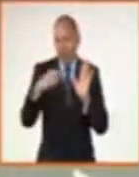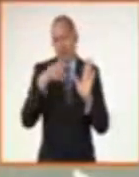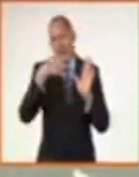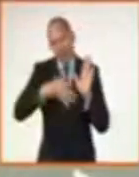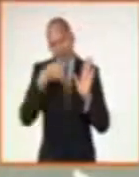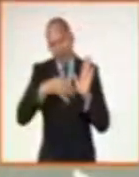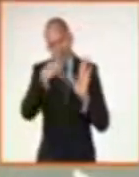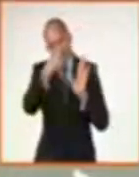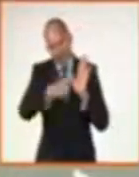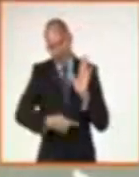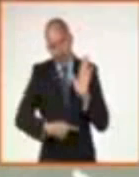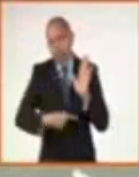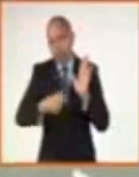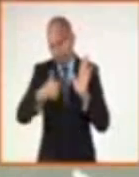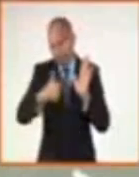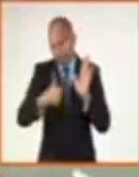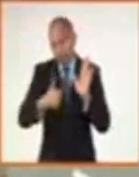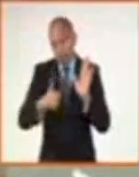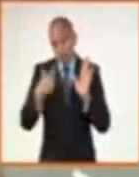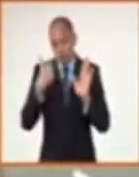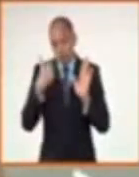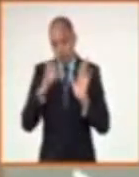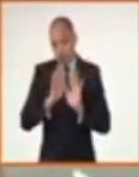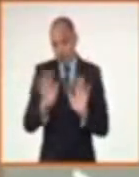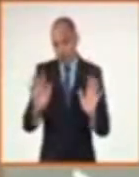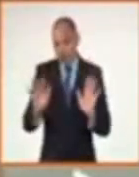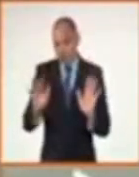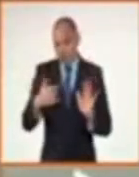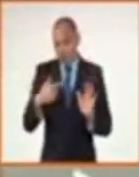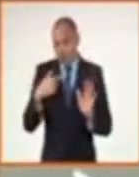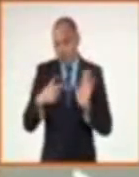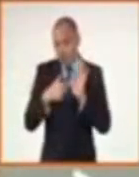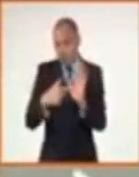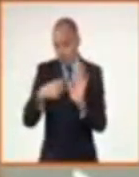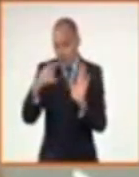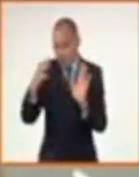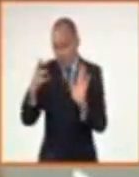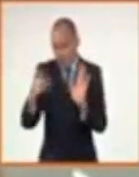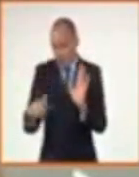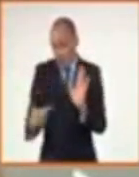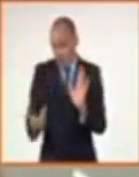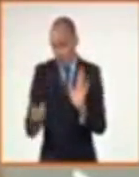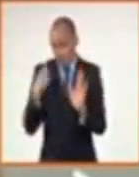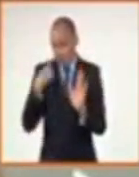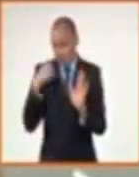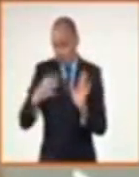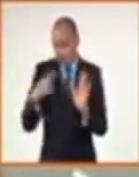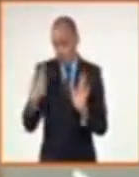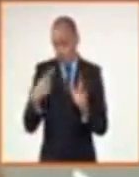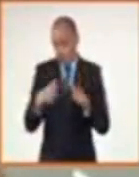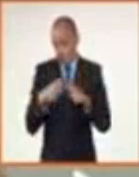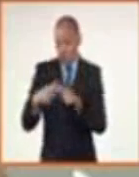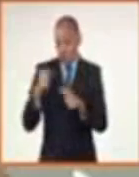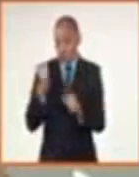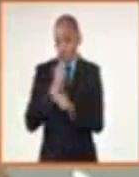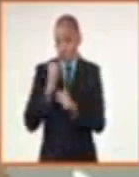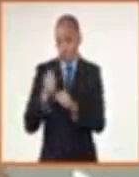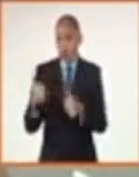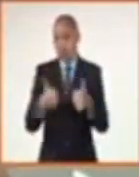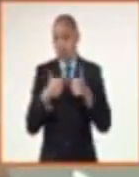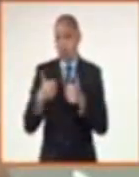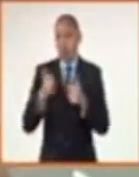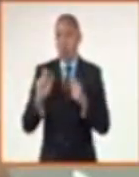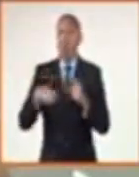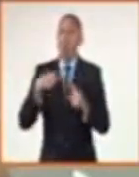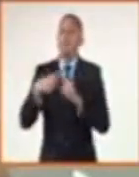el resultado demuestra no solo el trabajo del órgano electoral, sino también la